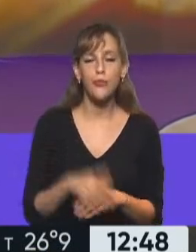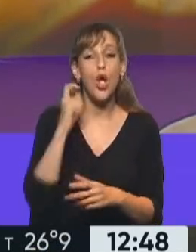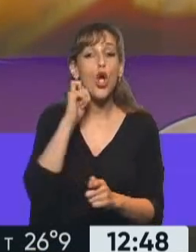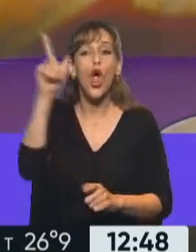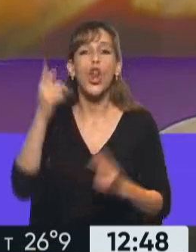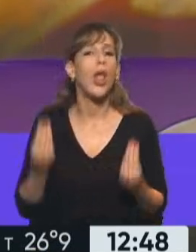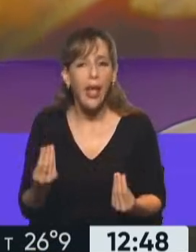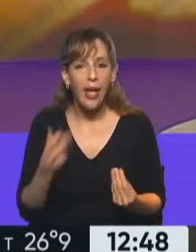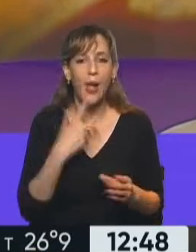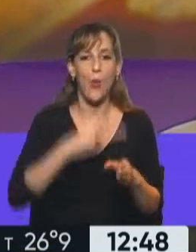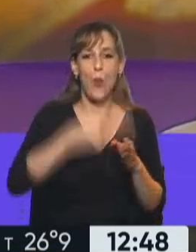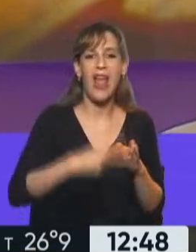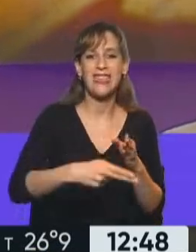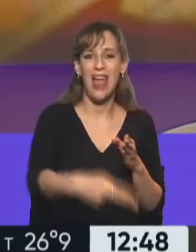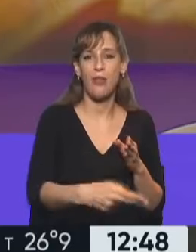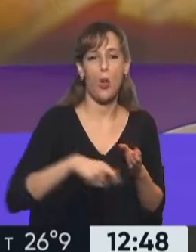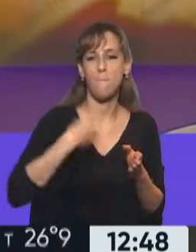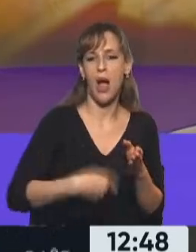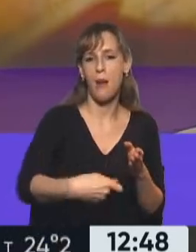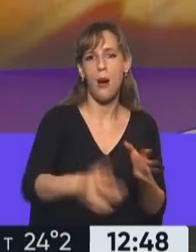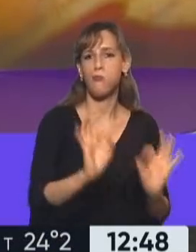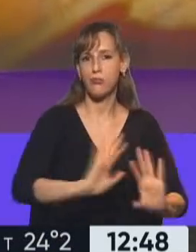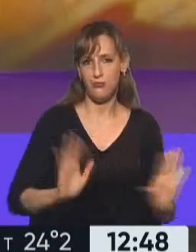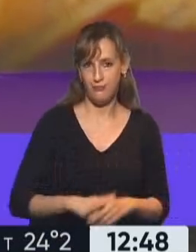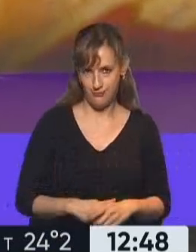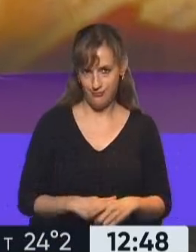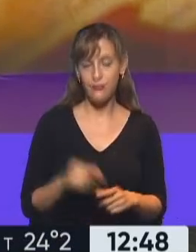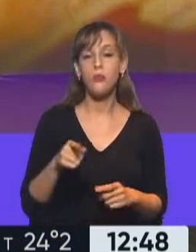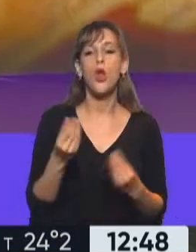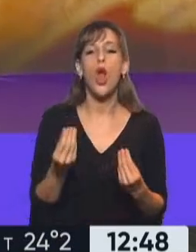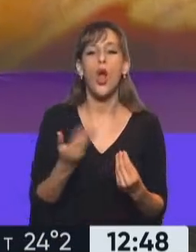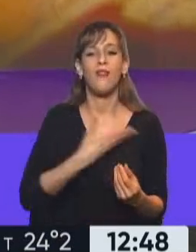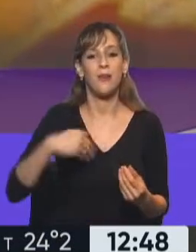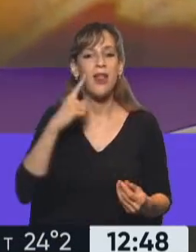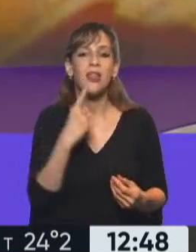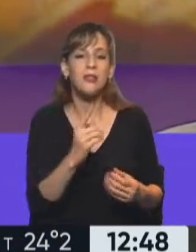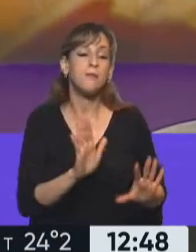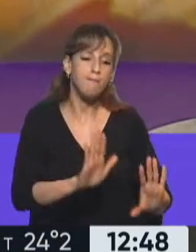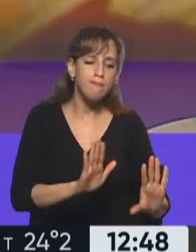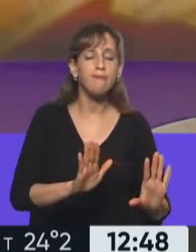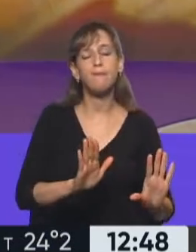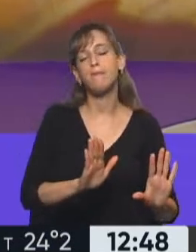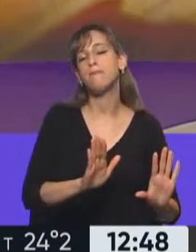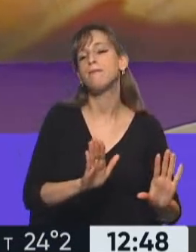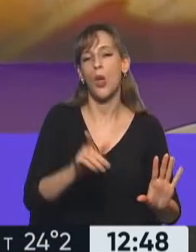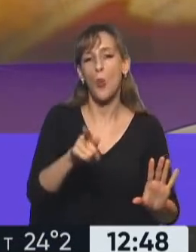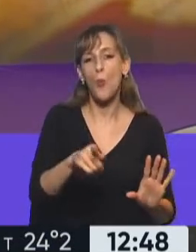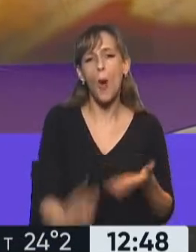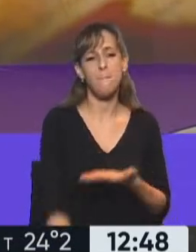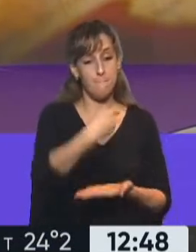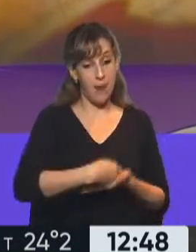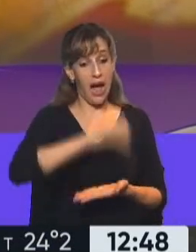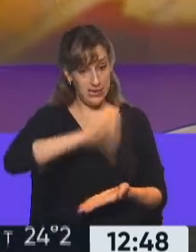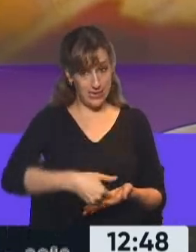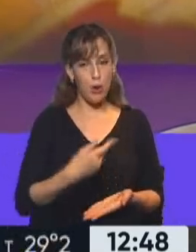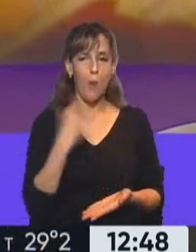vencimientos. No porque no los vayamos a pagar porque el fondo dice, che, te los pateo, sino porque te dice, no, pagalos, pero yo te doy la plata